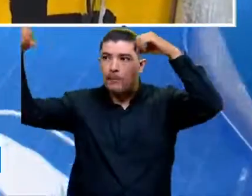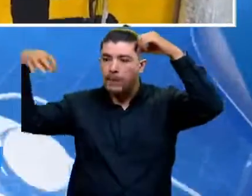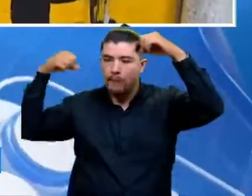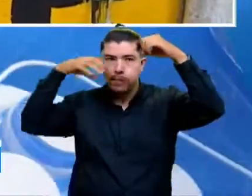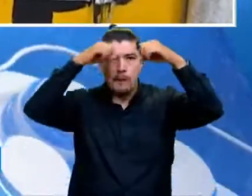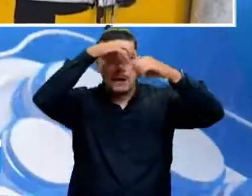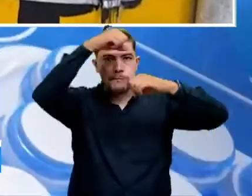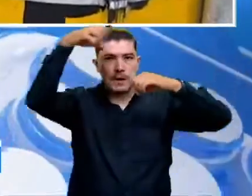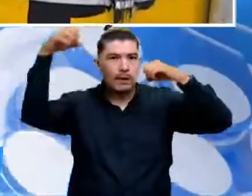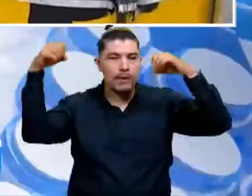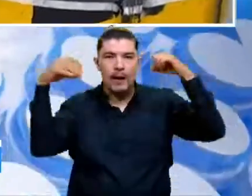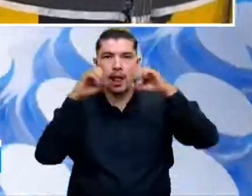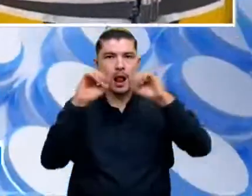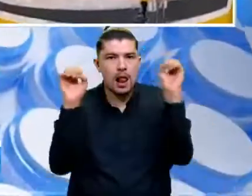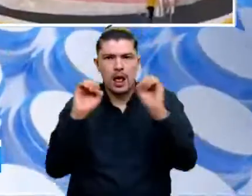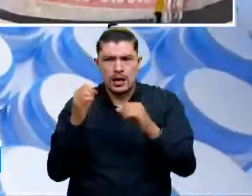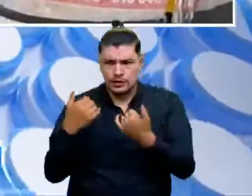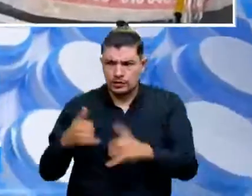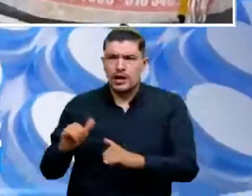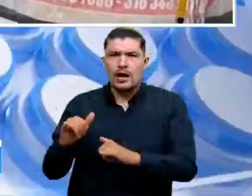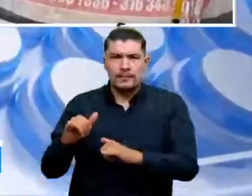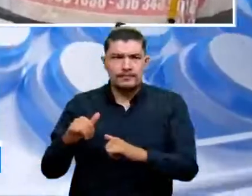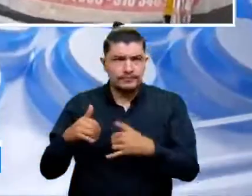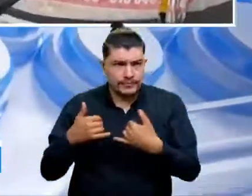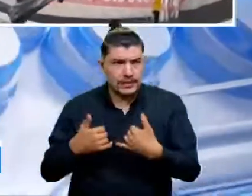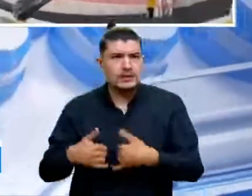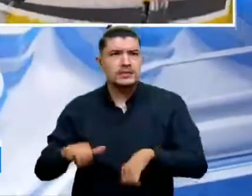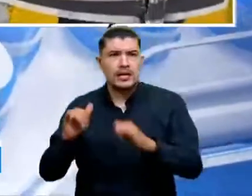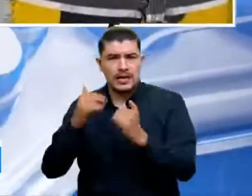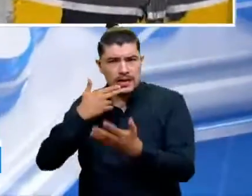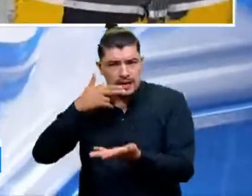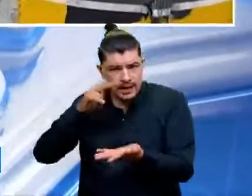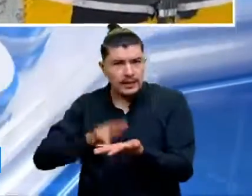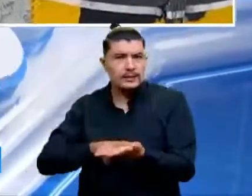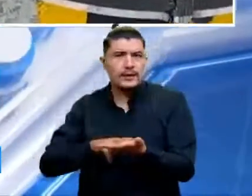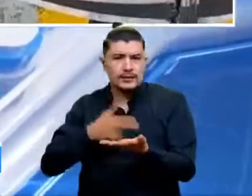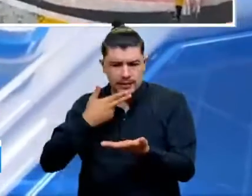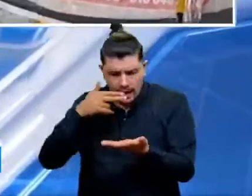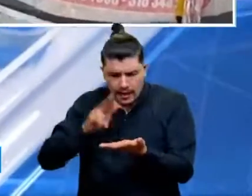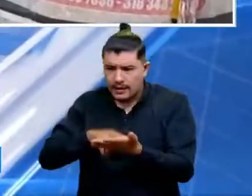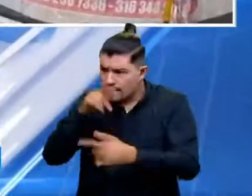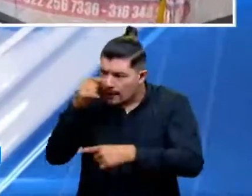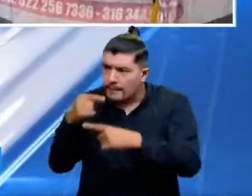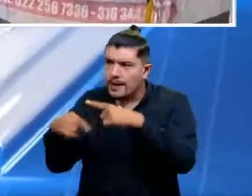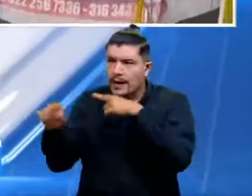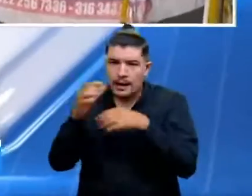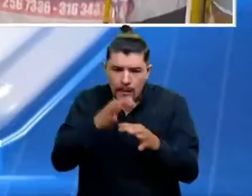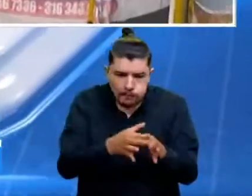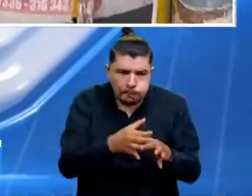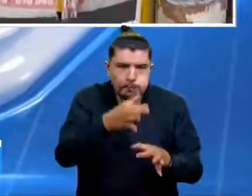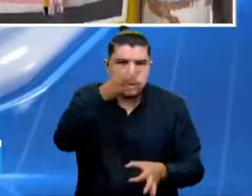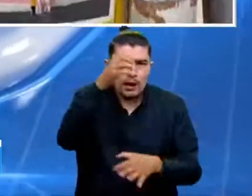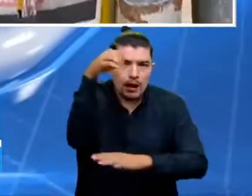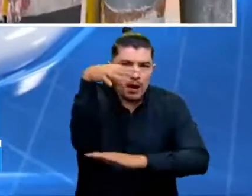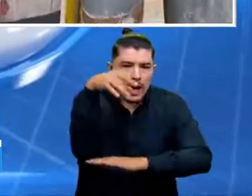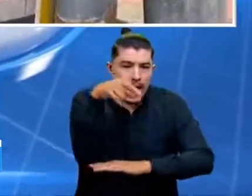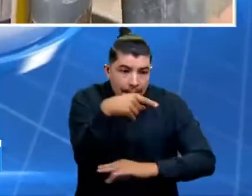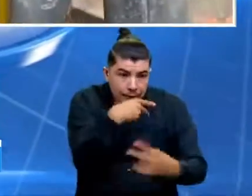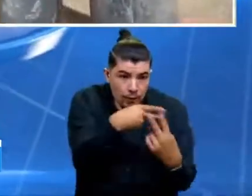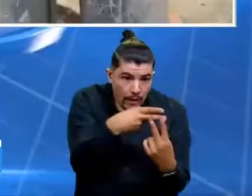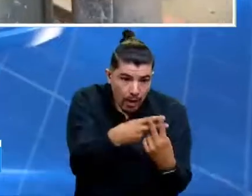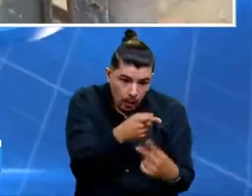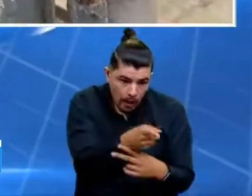de haber enviado los números de los postes a alumbrado público, la verdad no atienden este